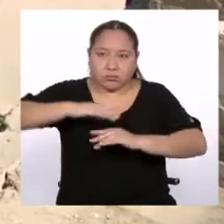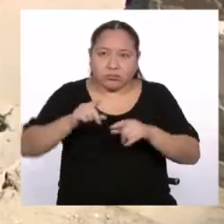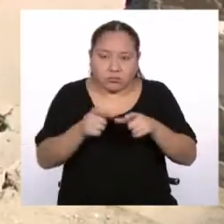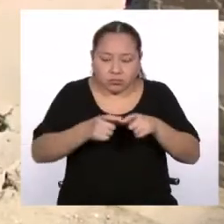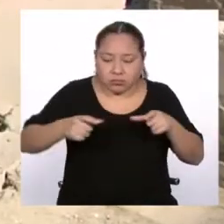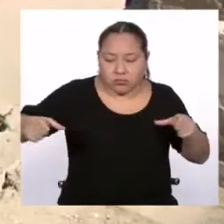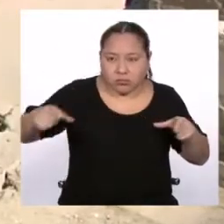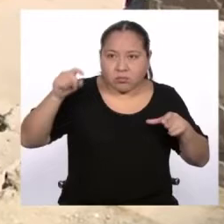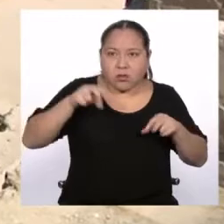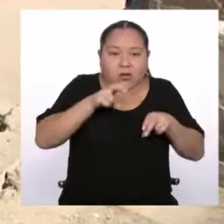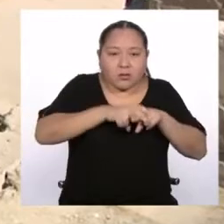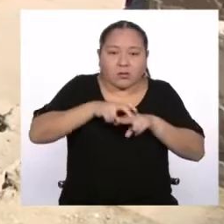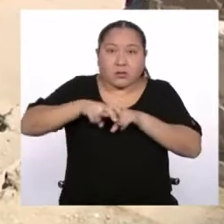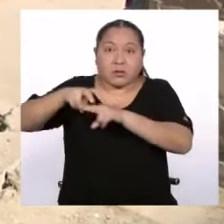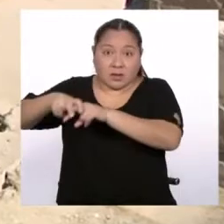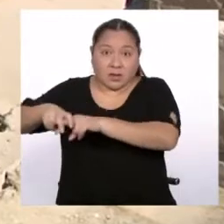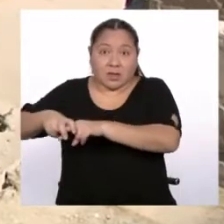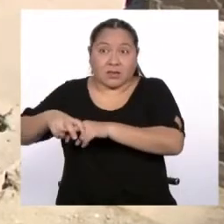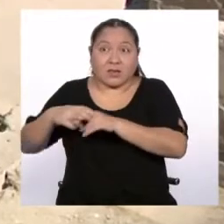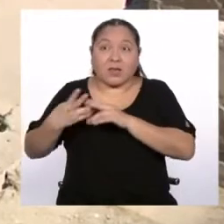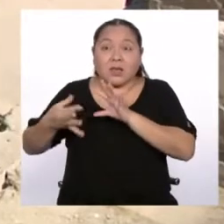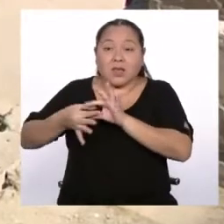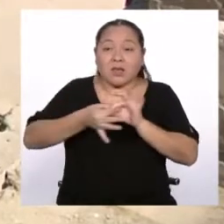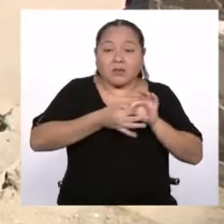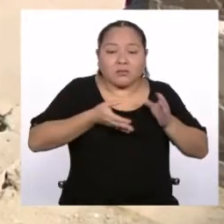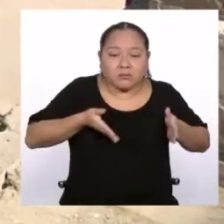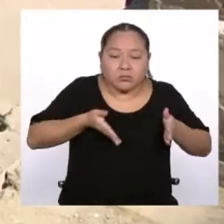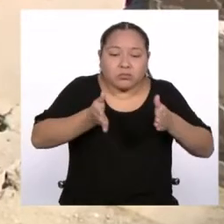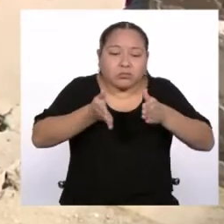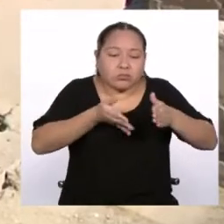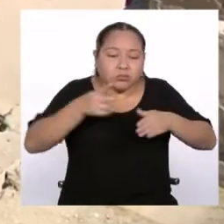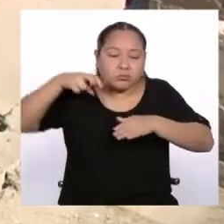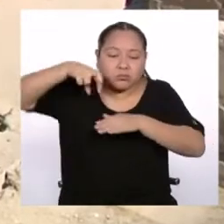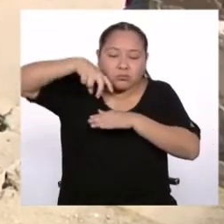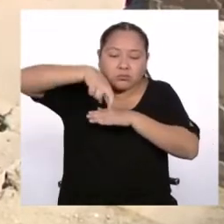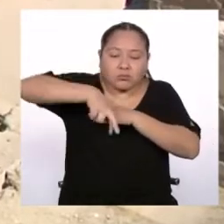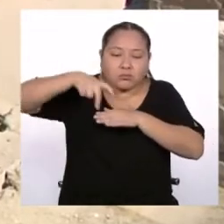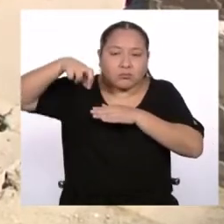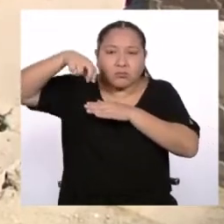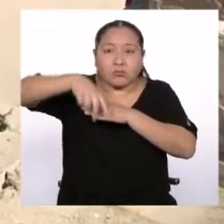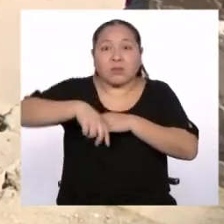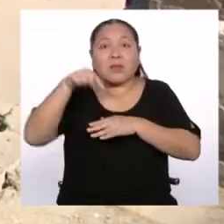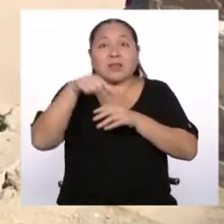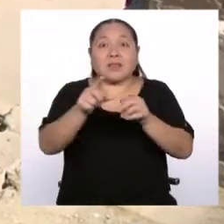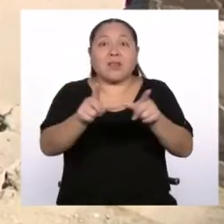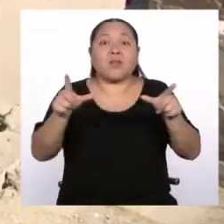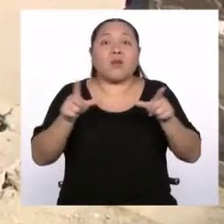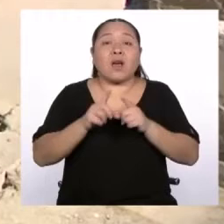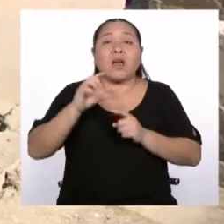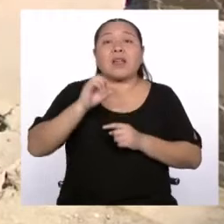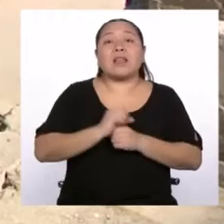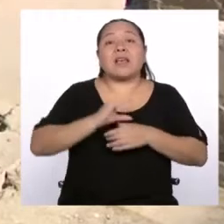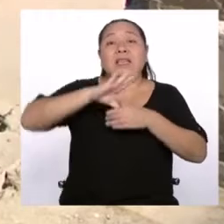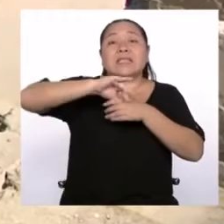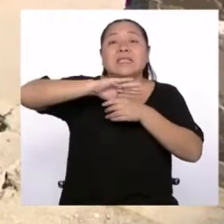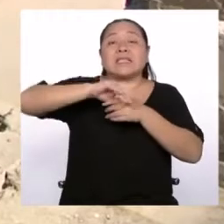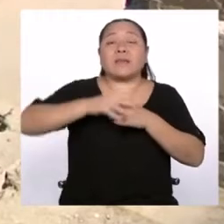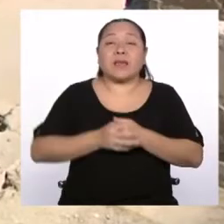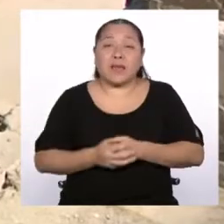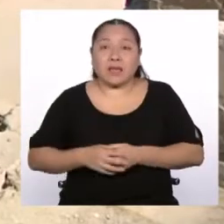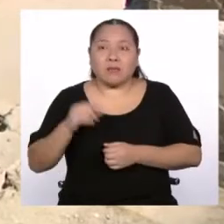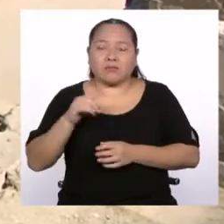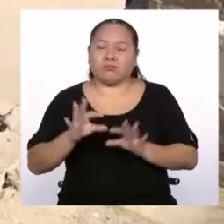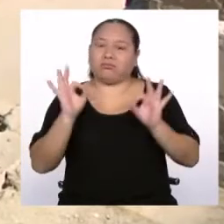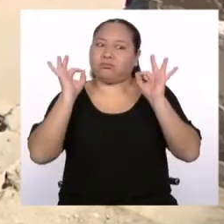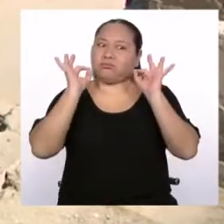rectangulares con banquetas y corredores unidos por angostas escalinatas. La Huaca San Miguel es un extraordinario ejemplo de lo